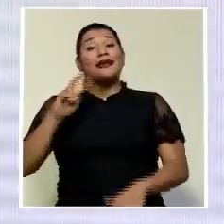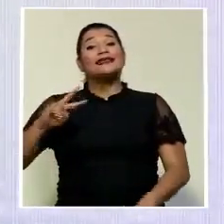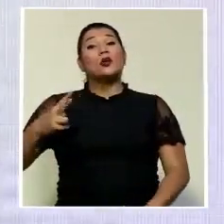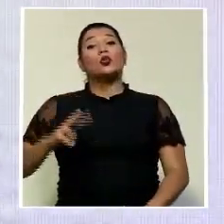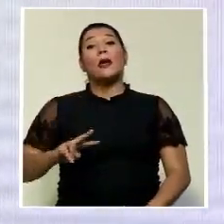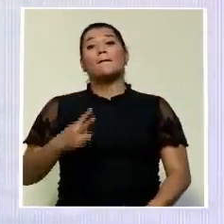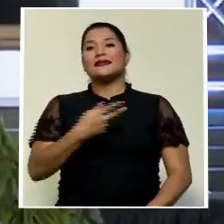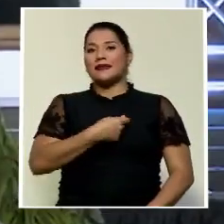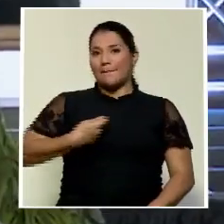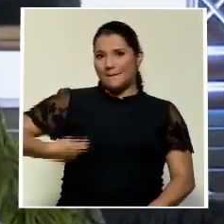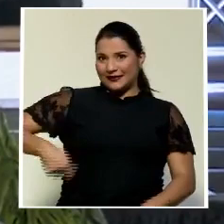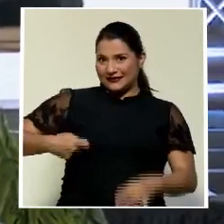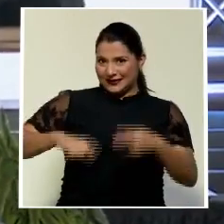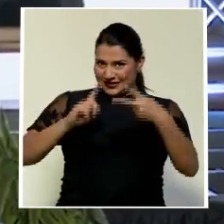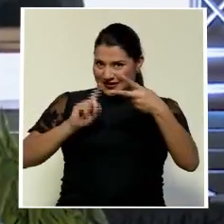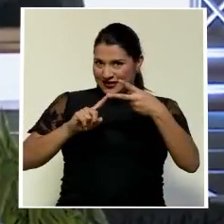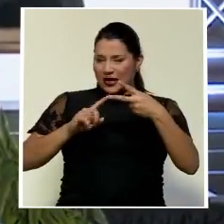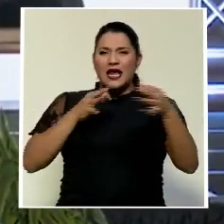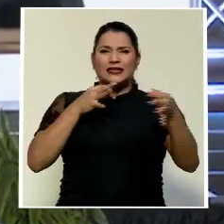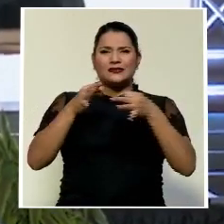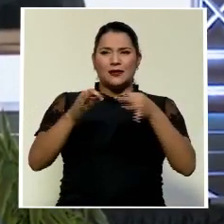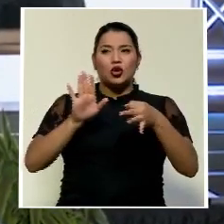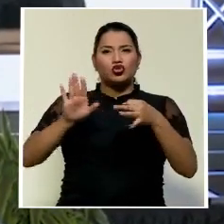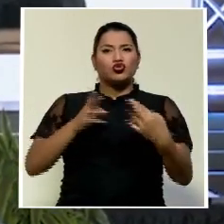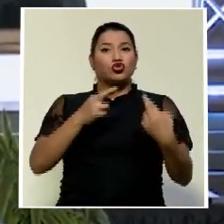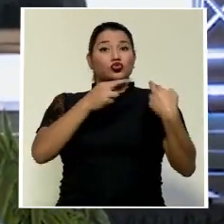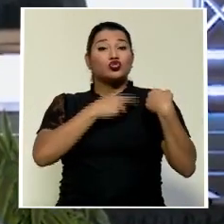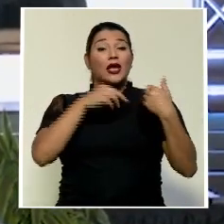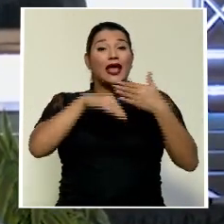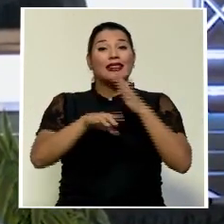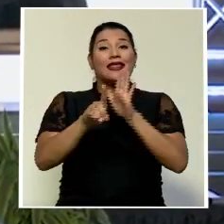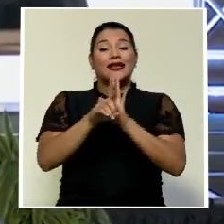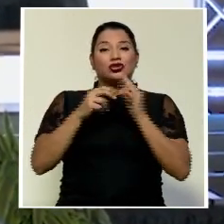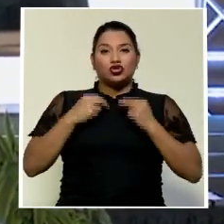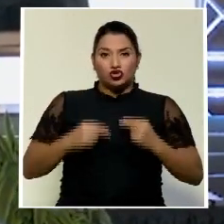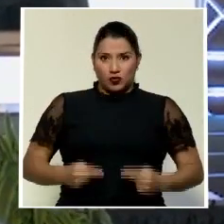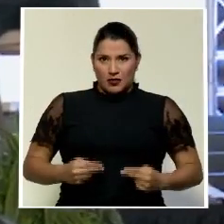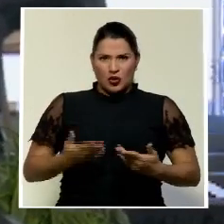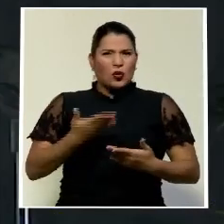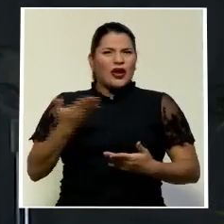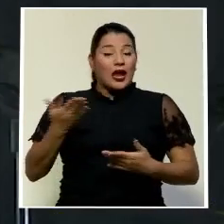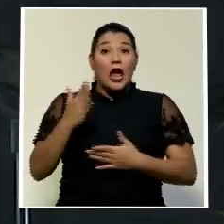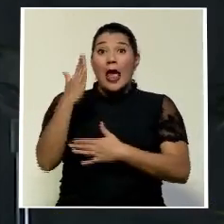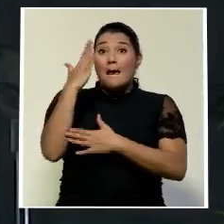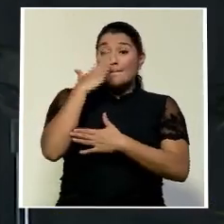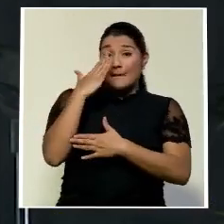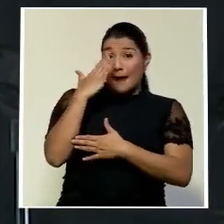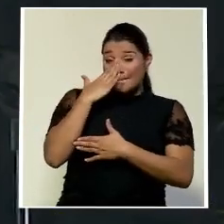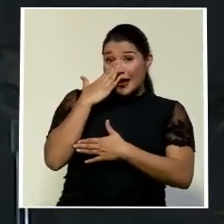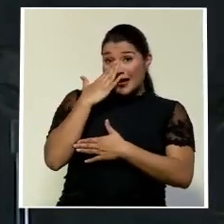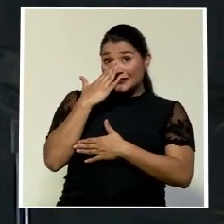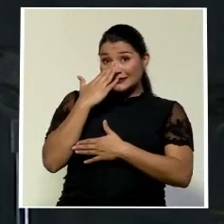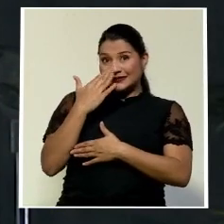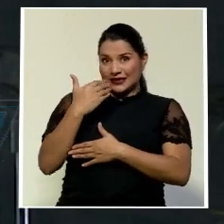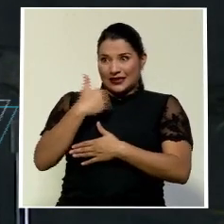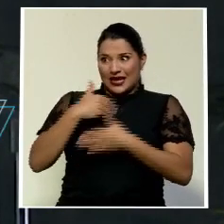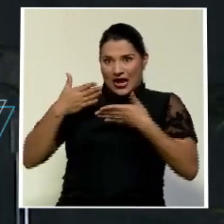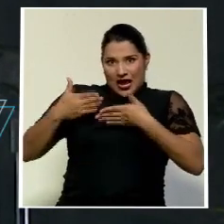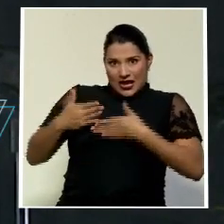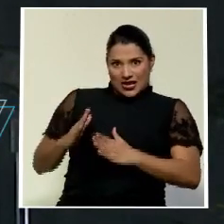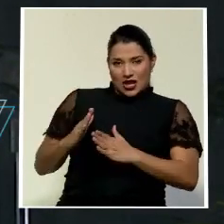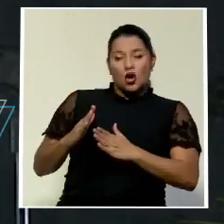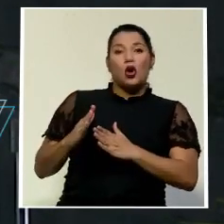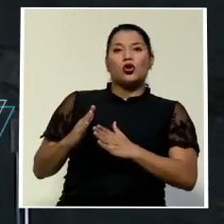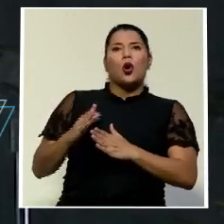vicepresidencia explicó parte de lo que sería su agenda en derechos humanos. Que las madres jefas de hogar puedan trabajar para